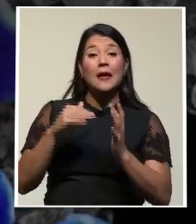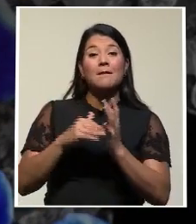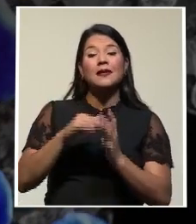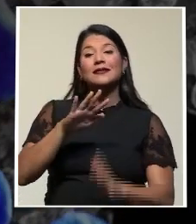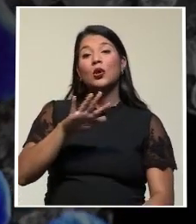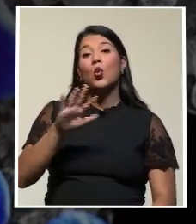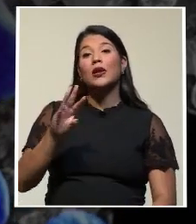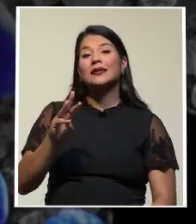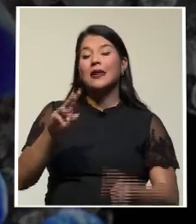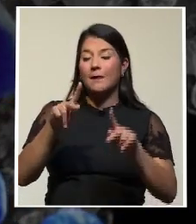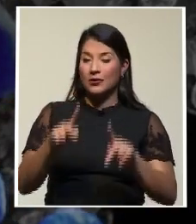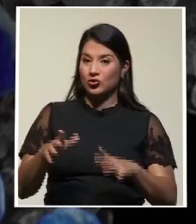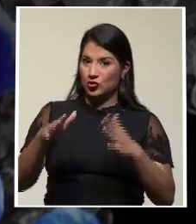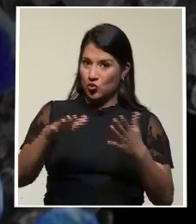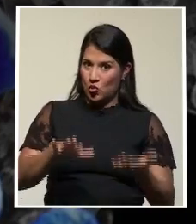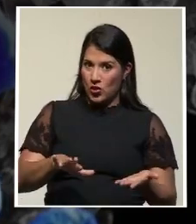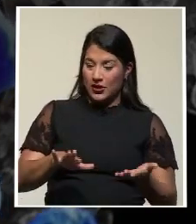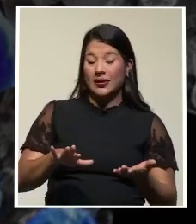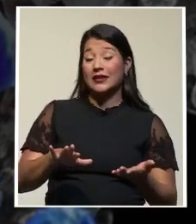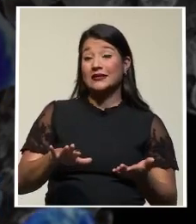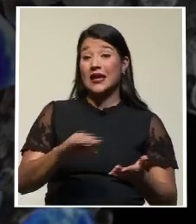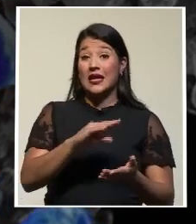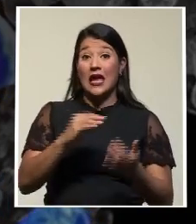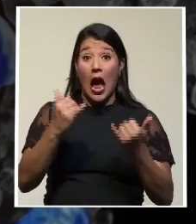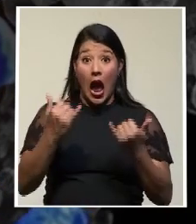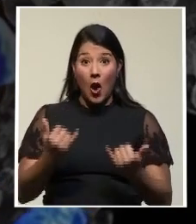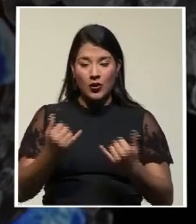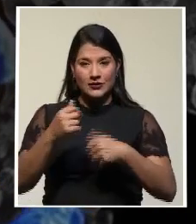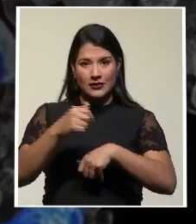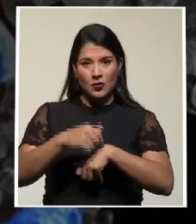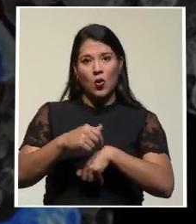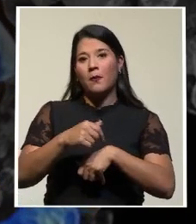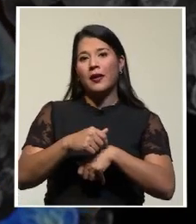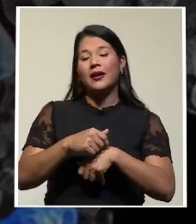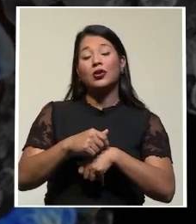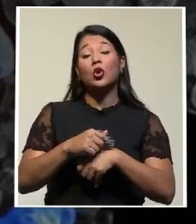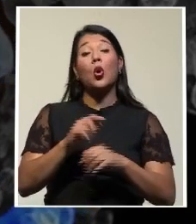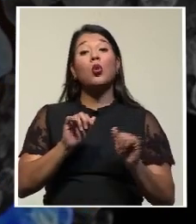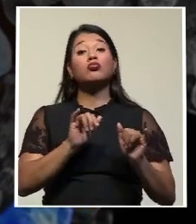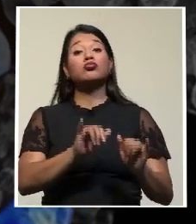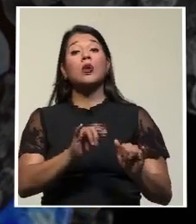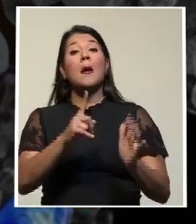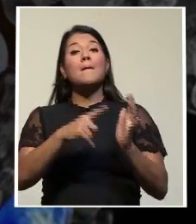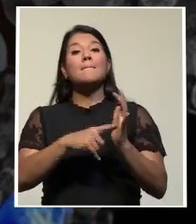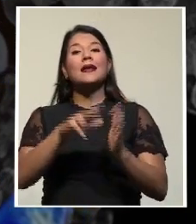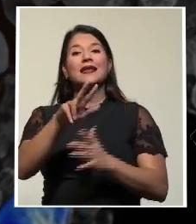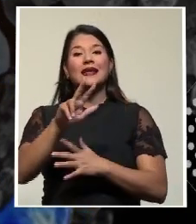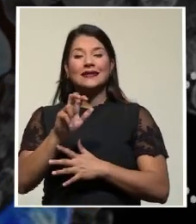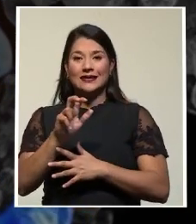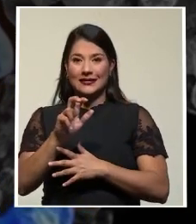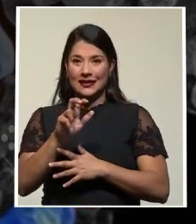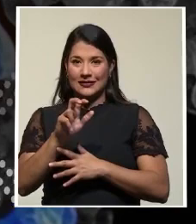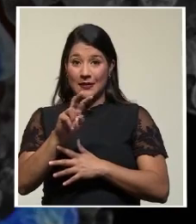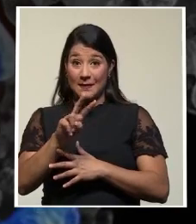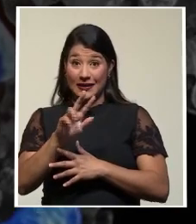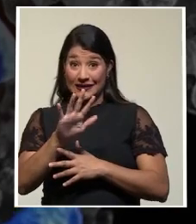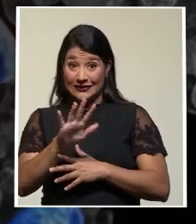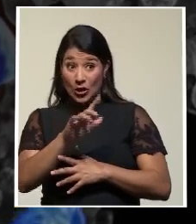6.056 personas fallecidas y en este momento hay 1.325